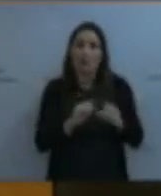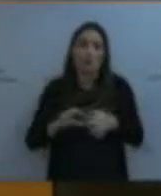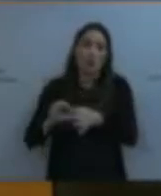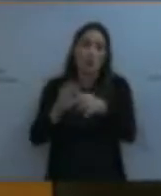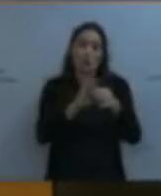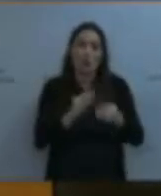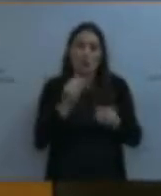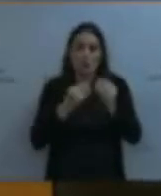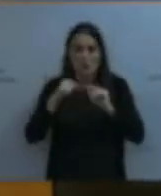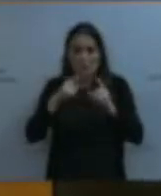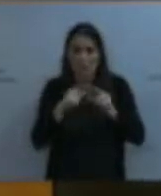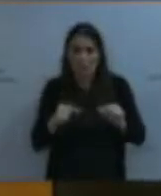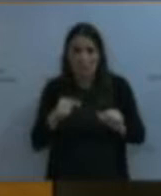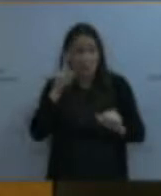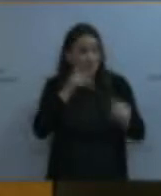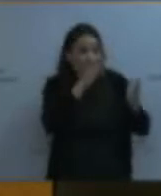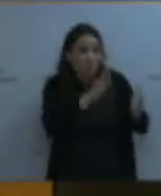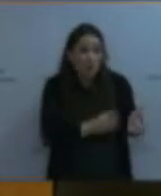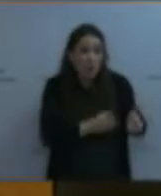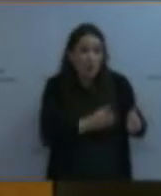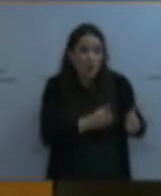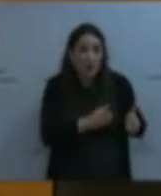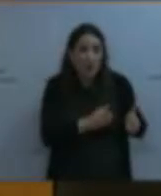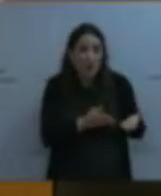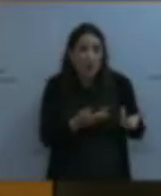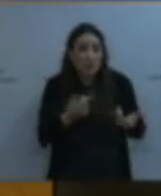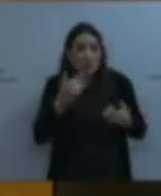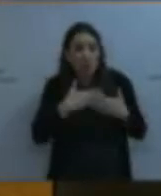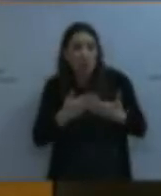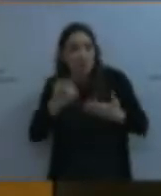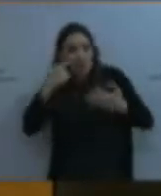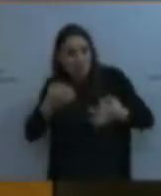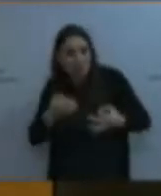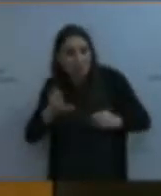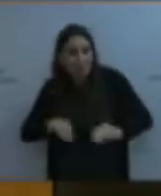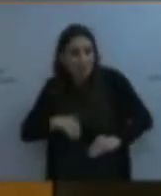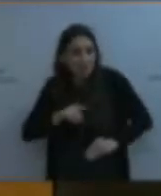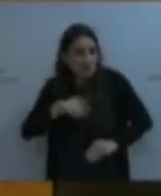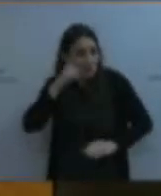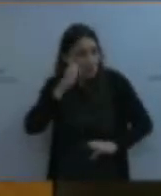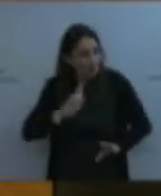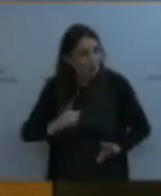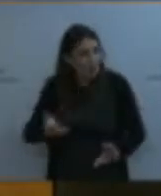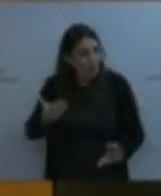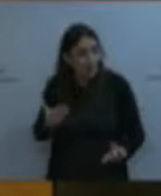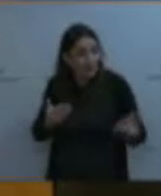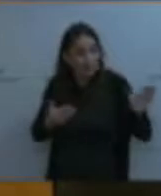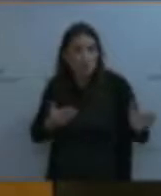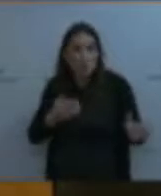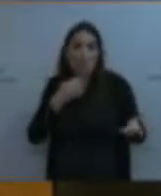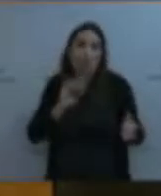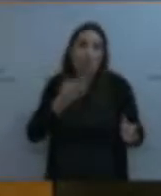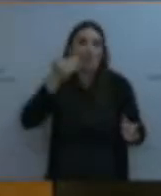sé si os concede crédito, pero con anterioridad sí que mencionó o